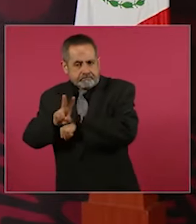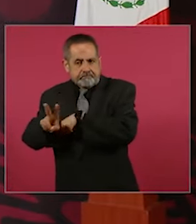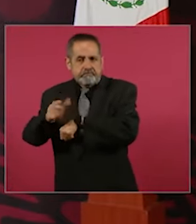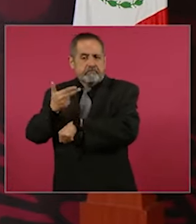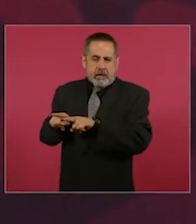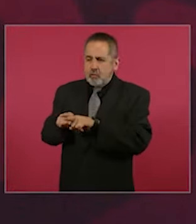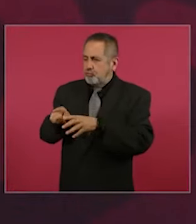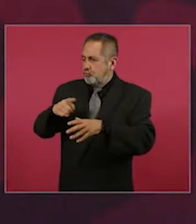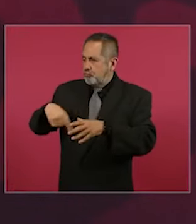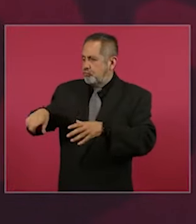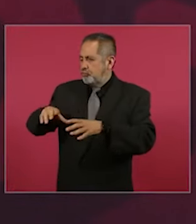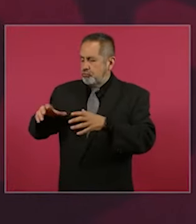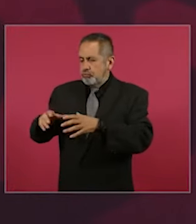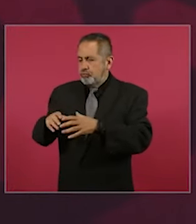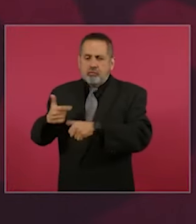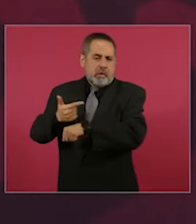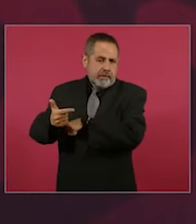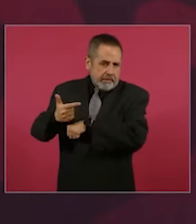colombianos